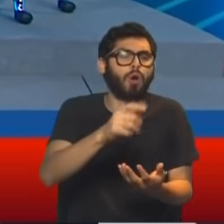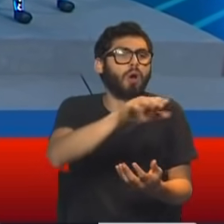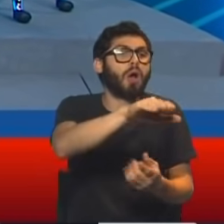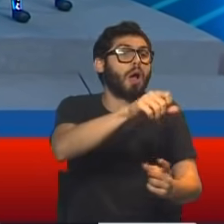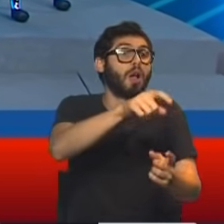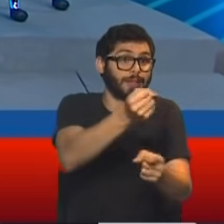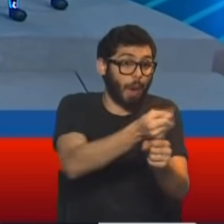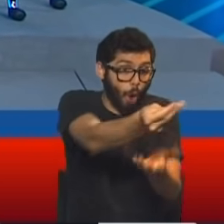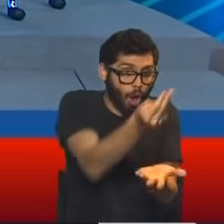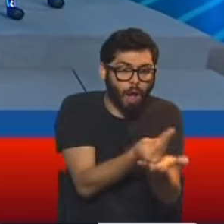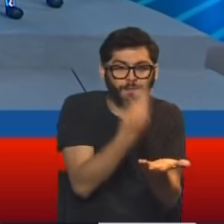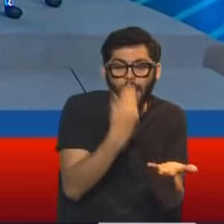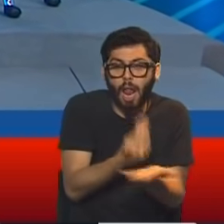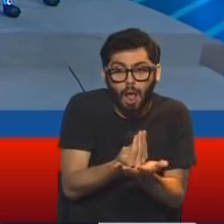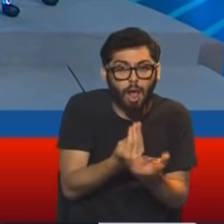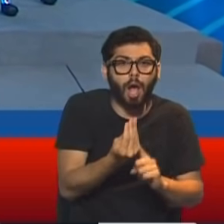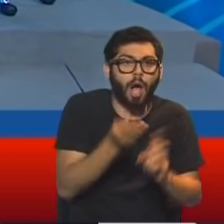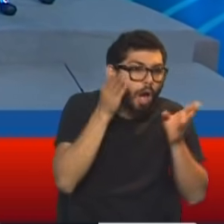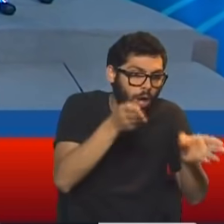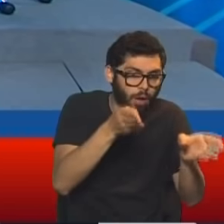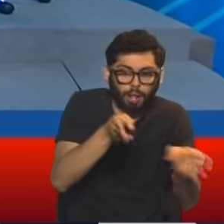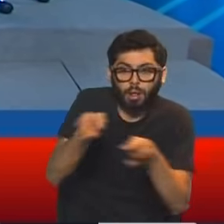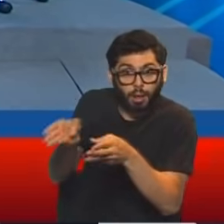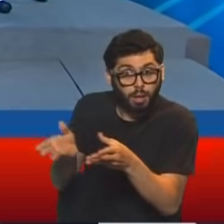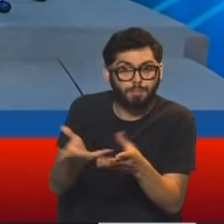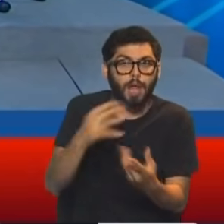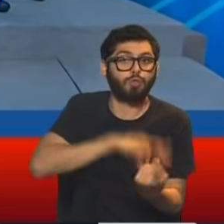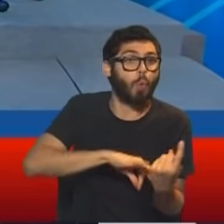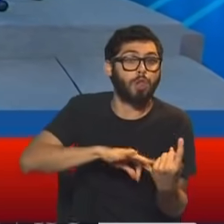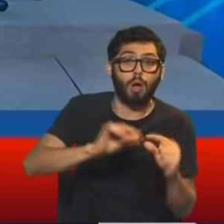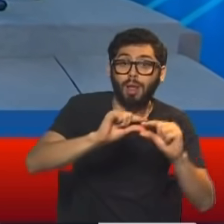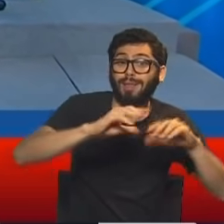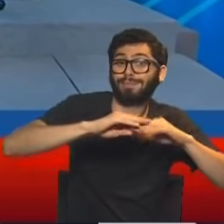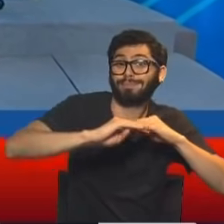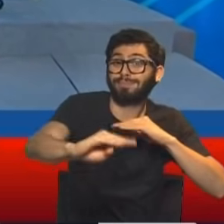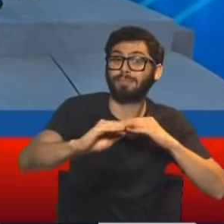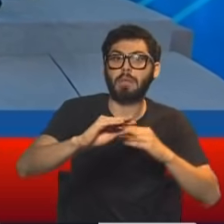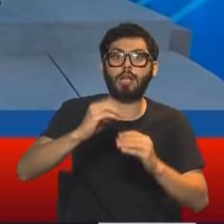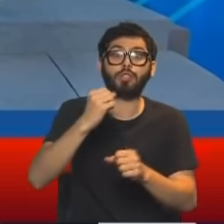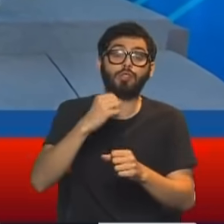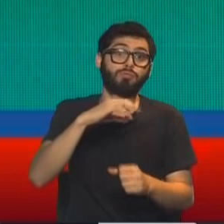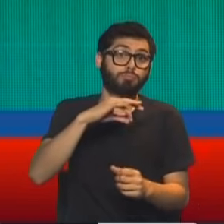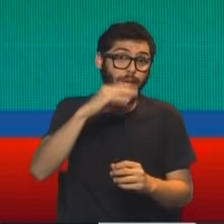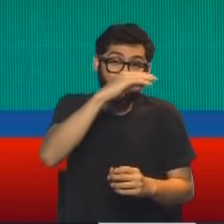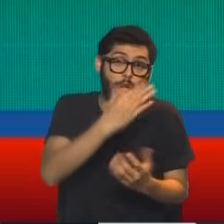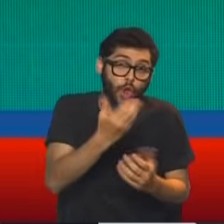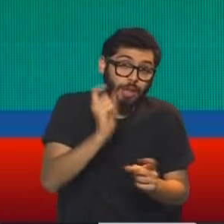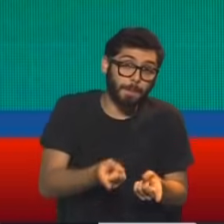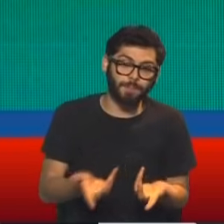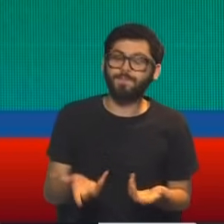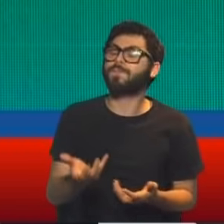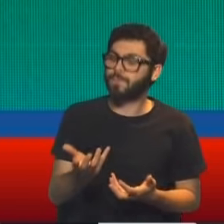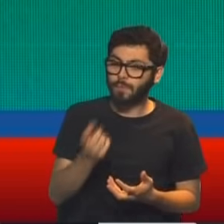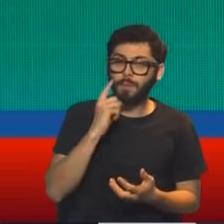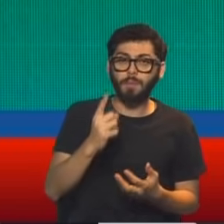terminás haciendo varias por el mismo sueldo, que no se actualiza, que es de manera informal y nadie Creo que todos quiere hemos visto eternas colas cuando se pide